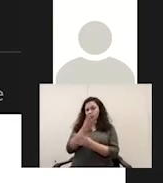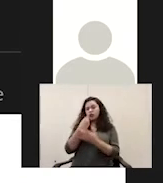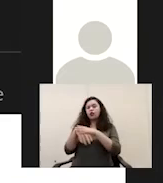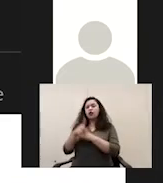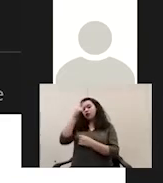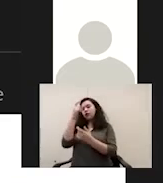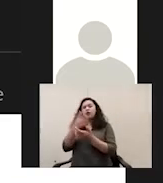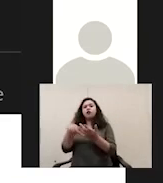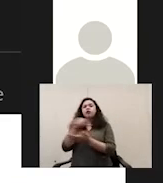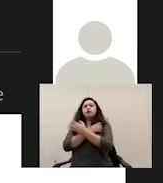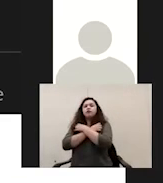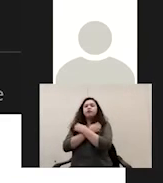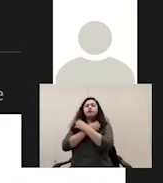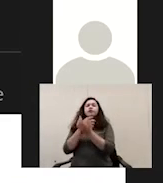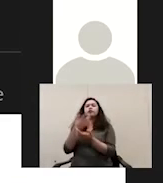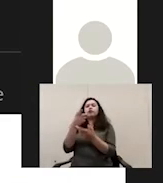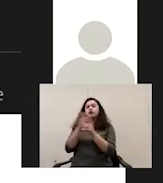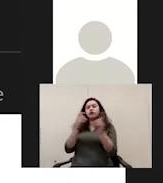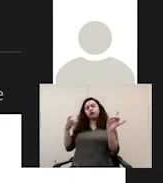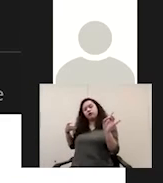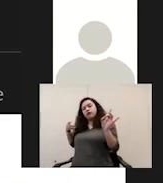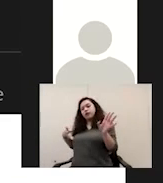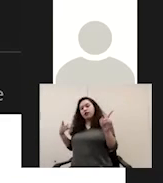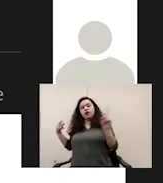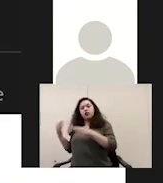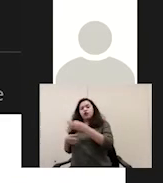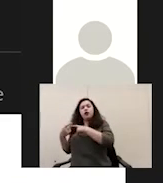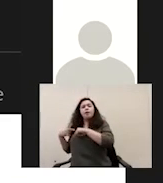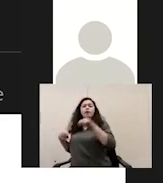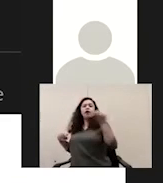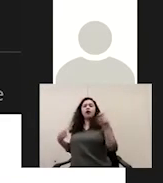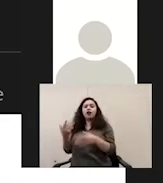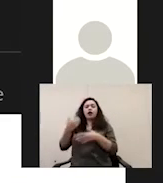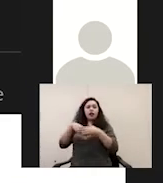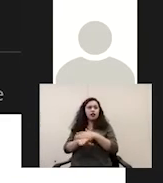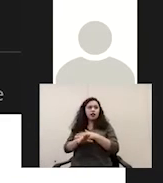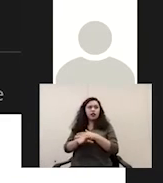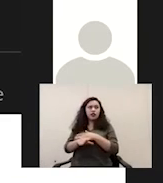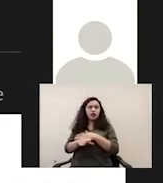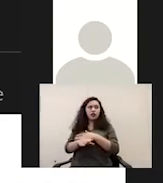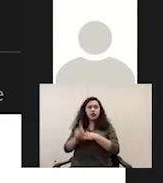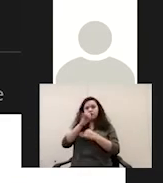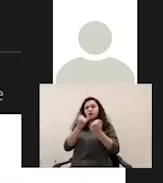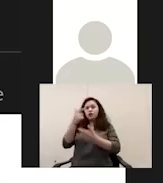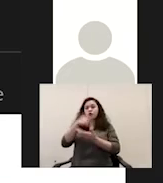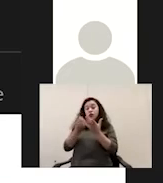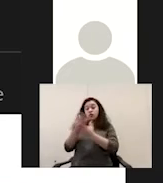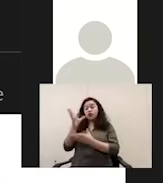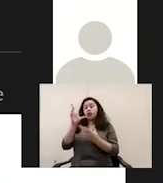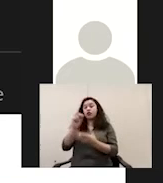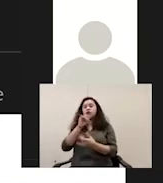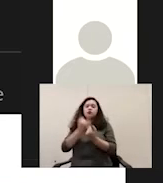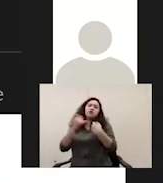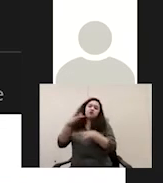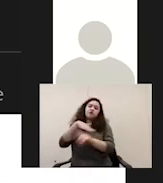educativos. Le llamamos flechas unidireccionales. Donde van a entrar no puede ser el mismo lugar donde van a salir. Si por alguna situación